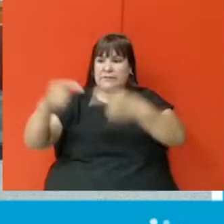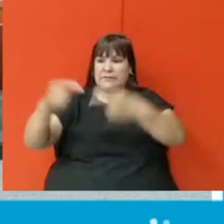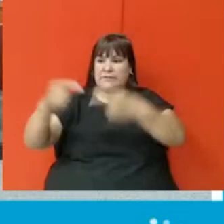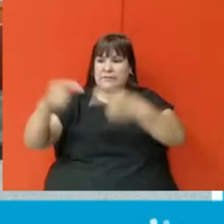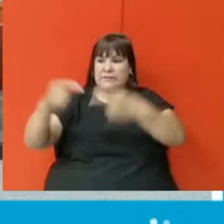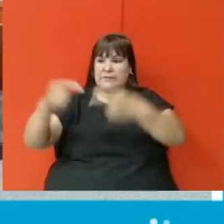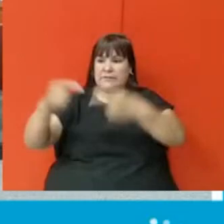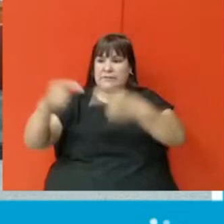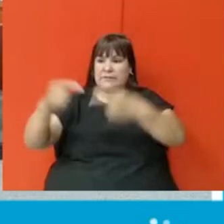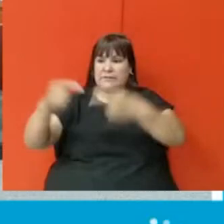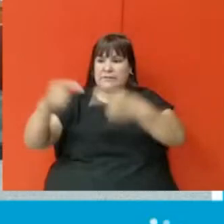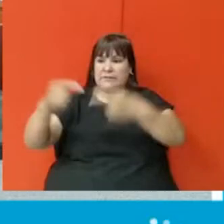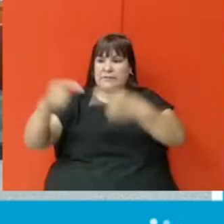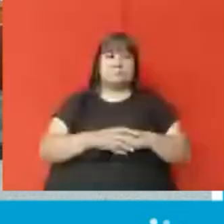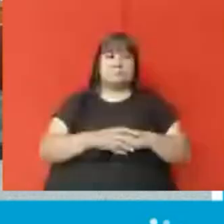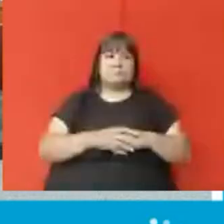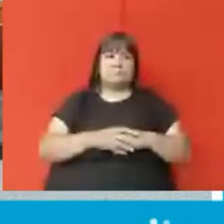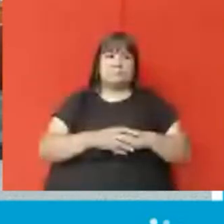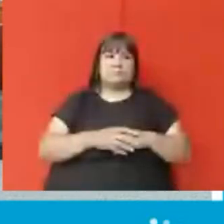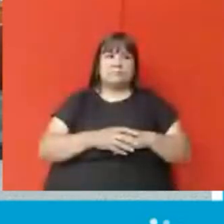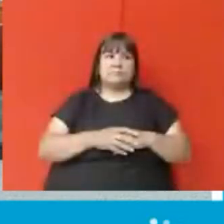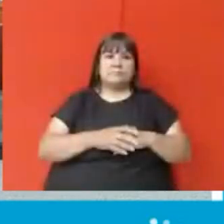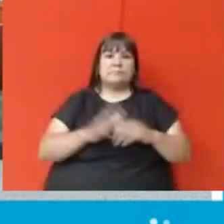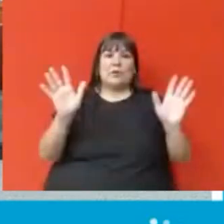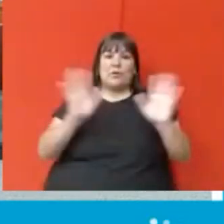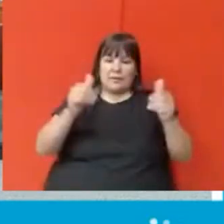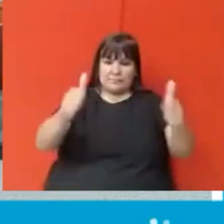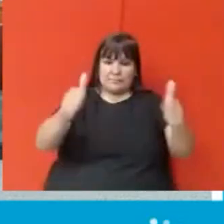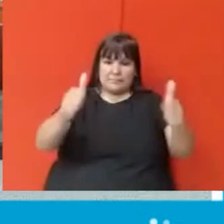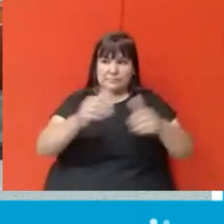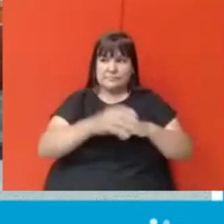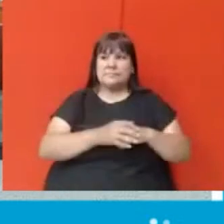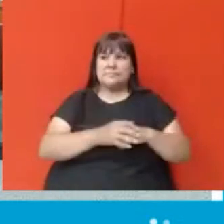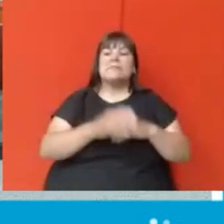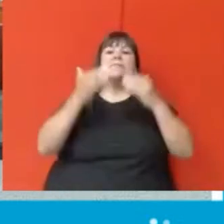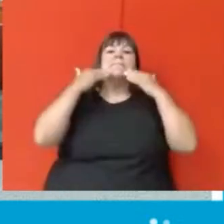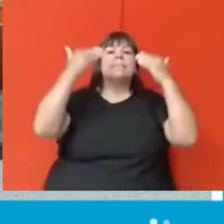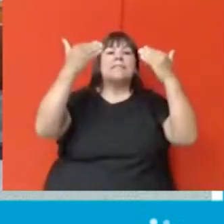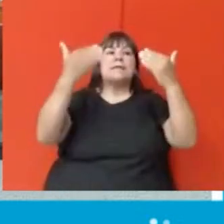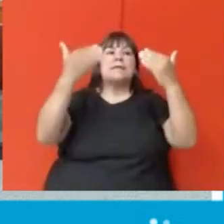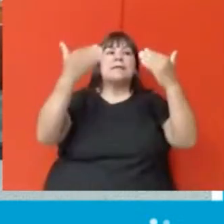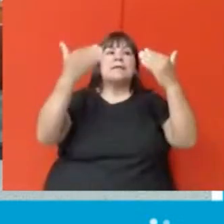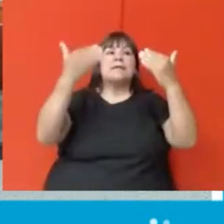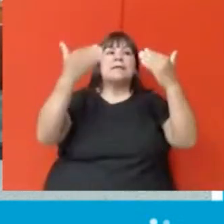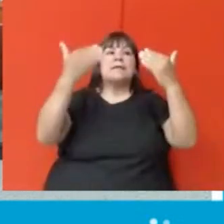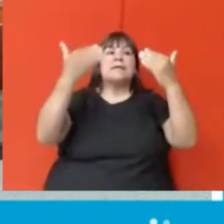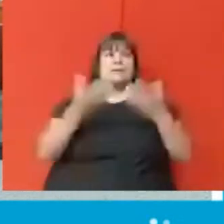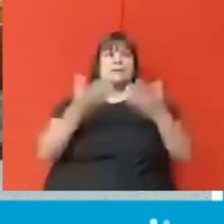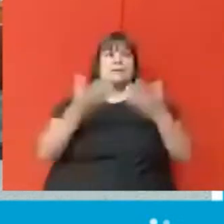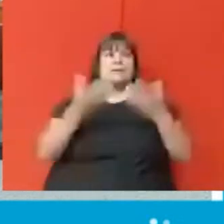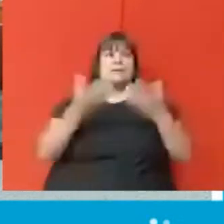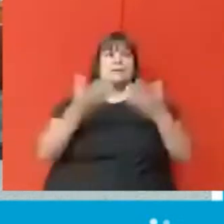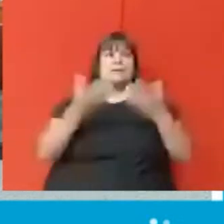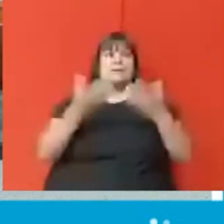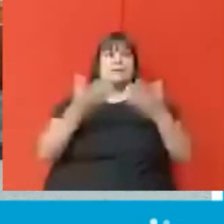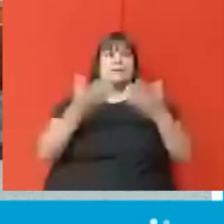Hola, sí. Bueno, muchísimas gracias. Yo normalmente hablo parada, camino, doy vueltas, pero como este